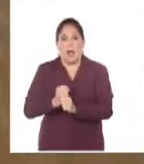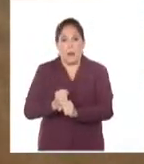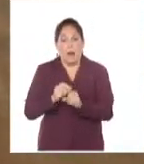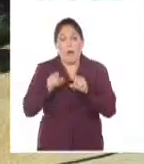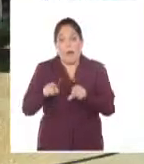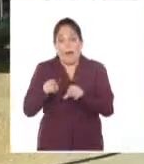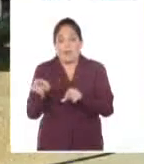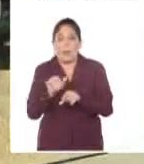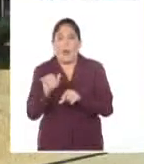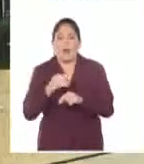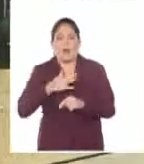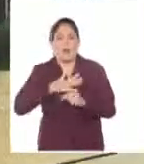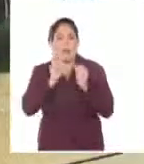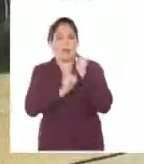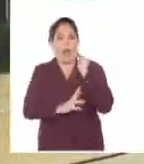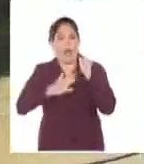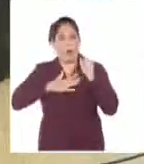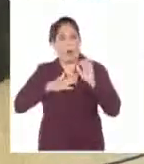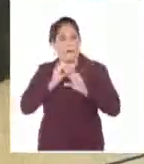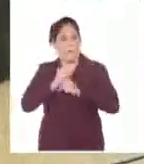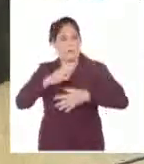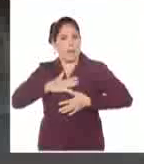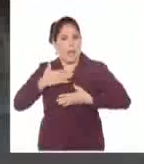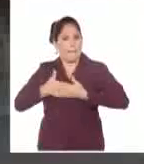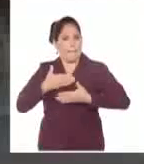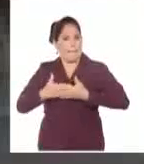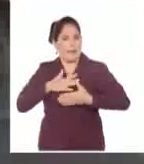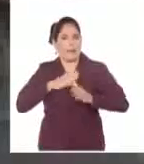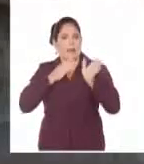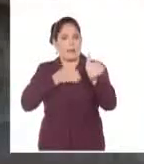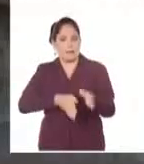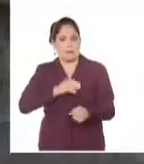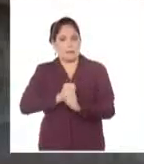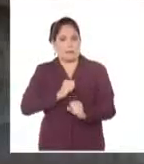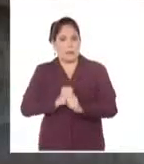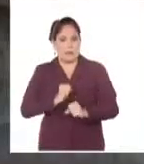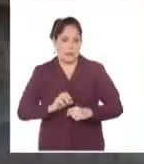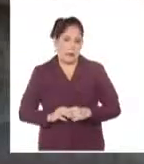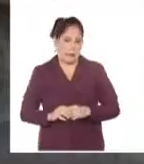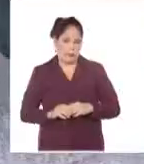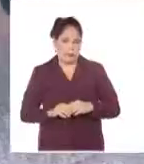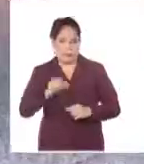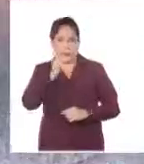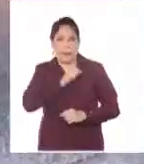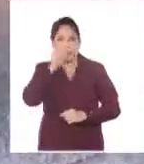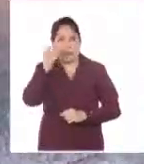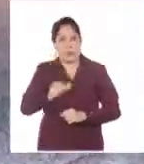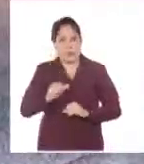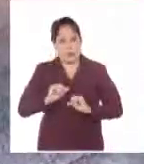cuestión de valores, sentido de pertenencia y disciplina laboral. Abdiel Bermúdez Bermúdez, Canal Cubano de Noticias.